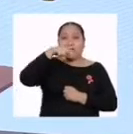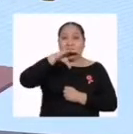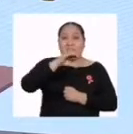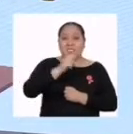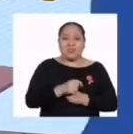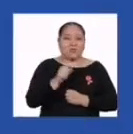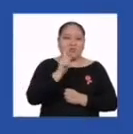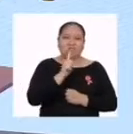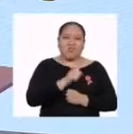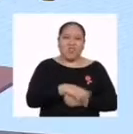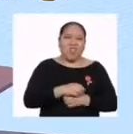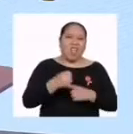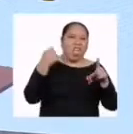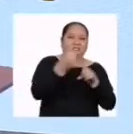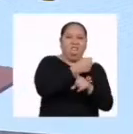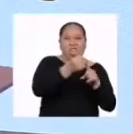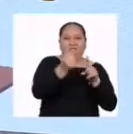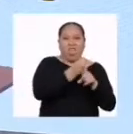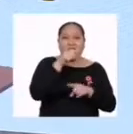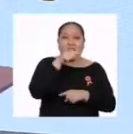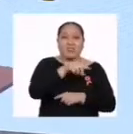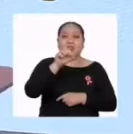pseudobarristas.